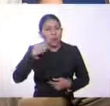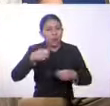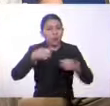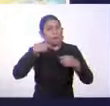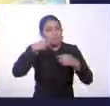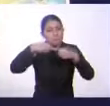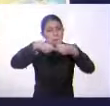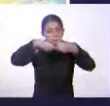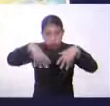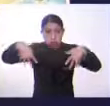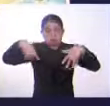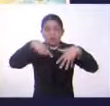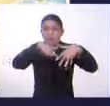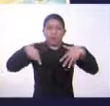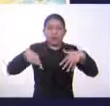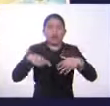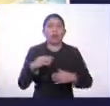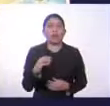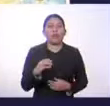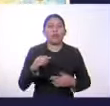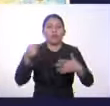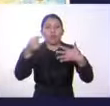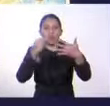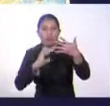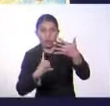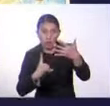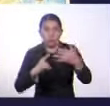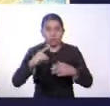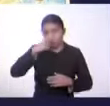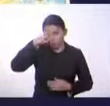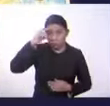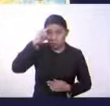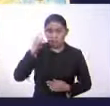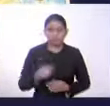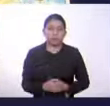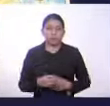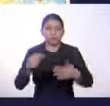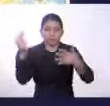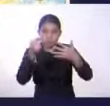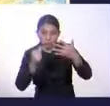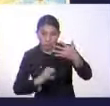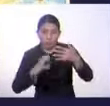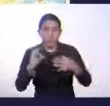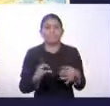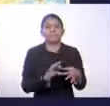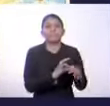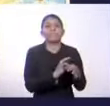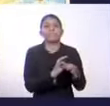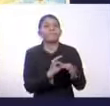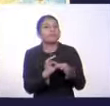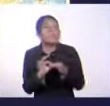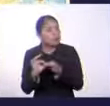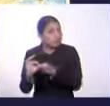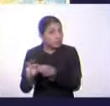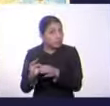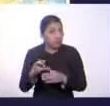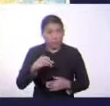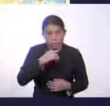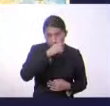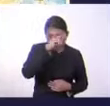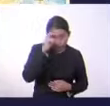Trabajo como las leyes laborales y el espíritu de la Constitución es que debe haber una relación armónica entre empleado y